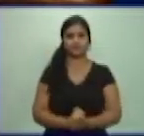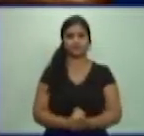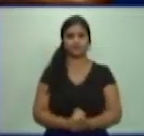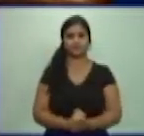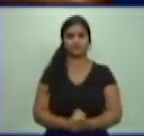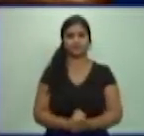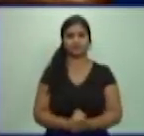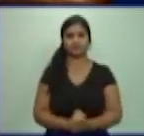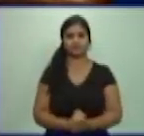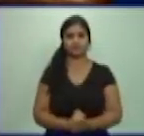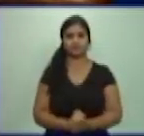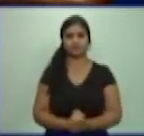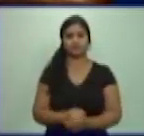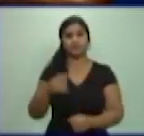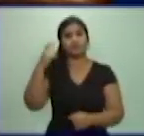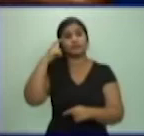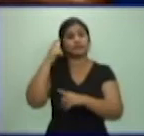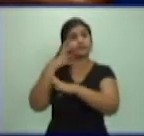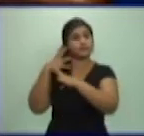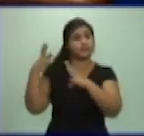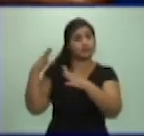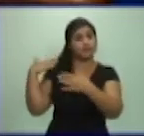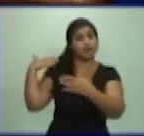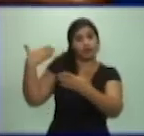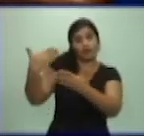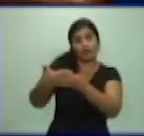su ciencia reciente,